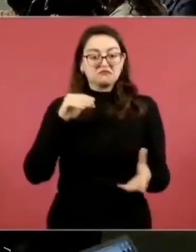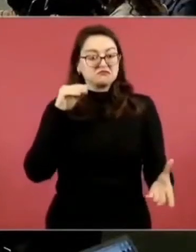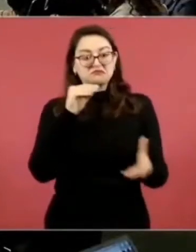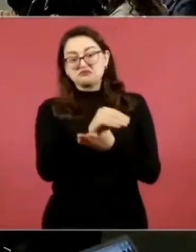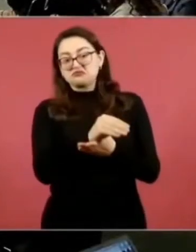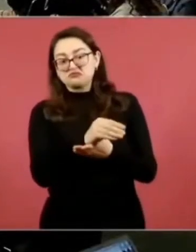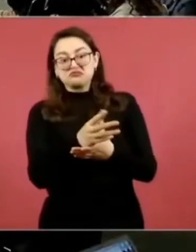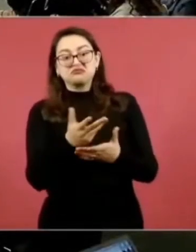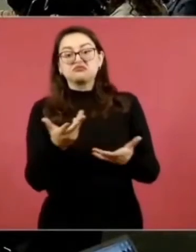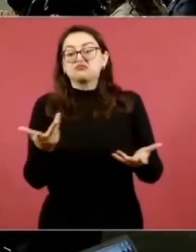Gracias.